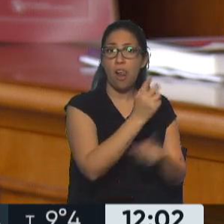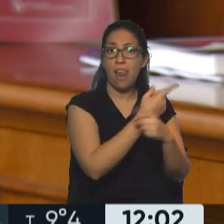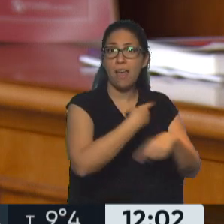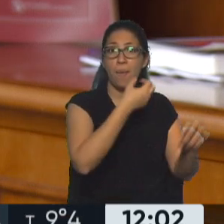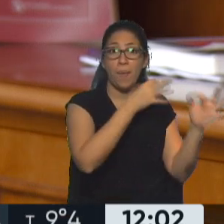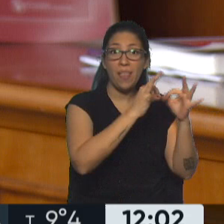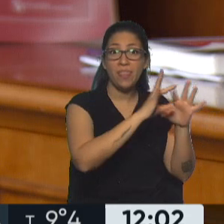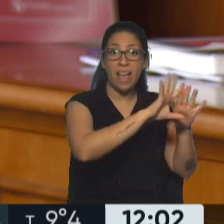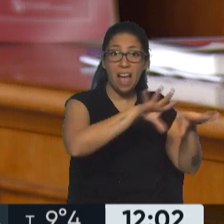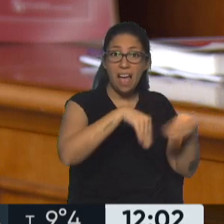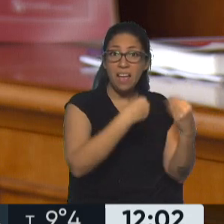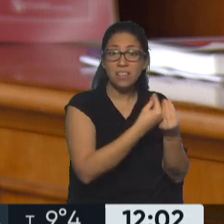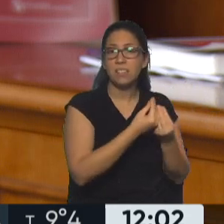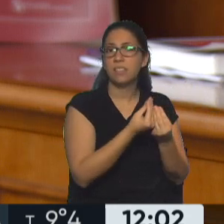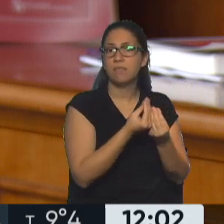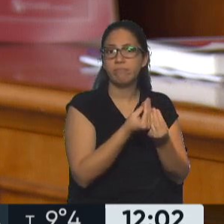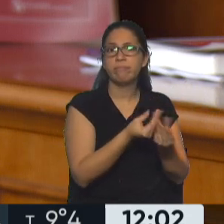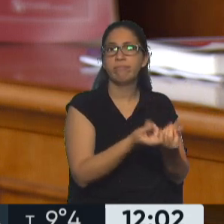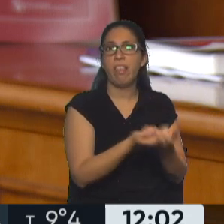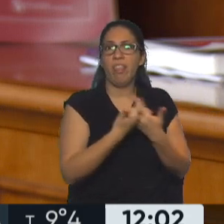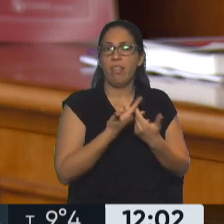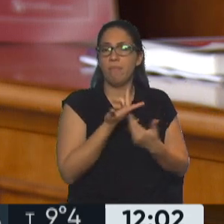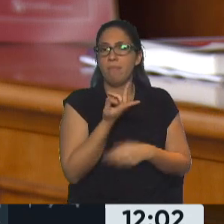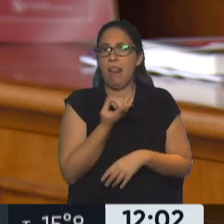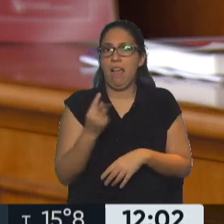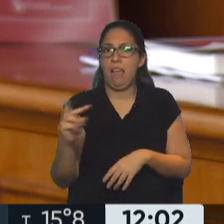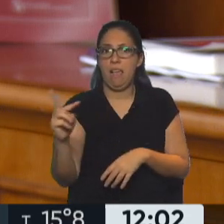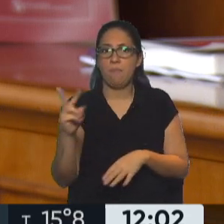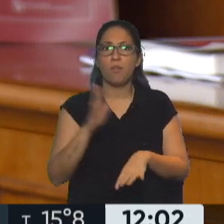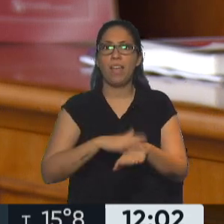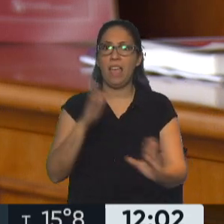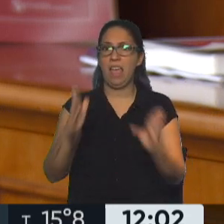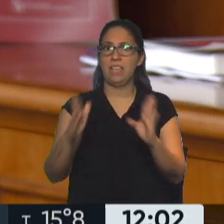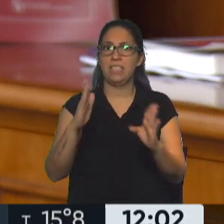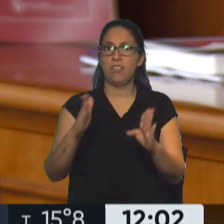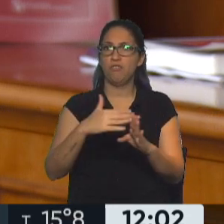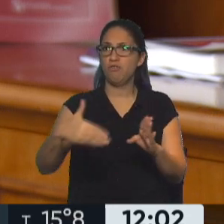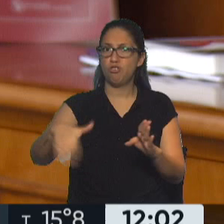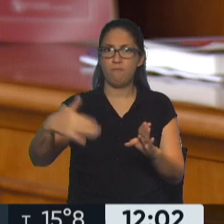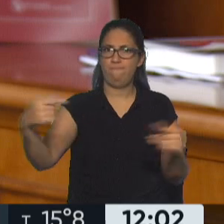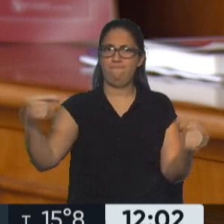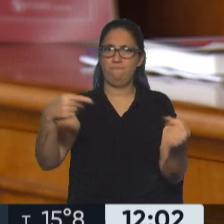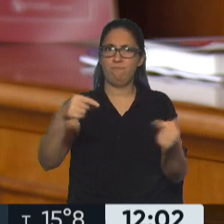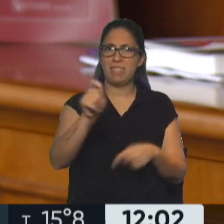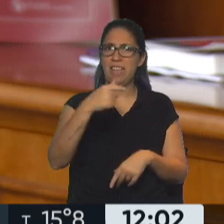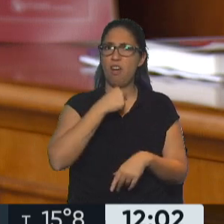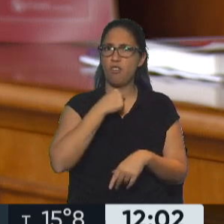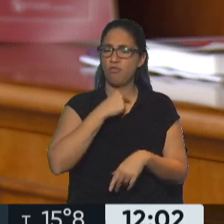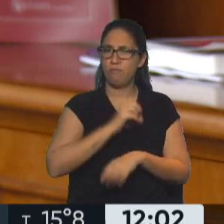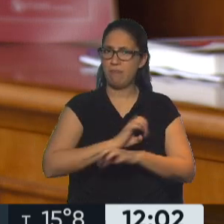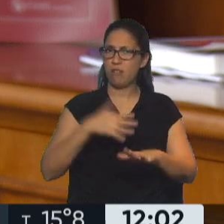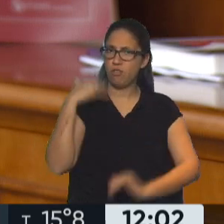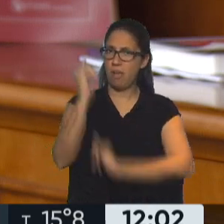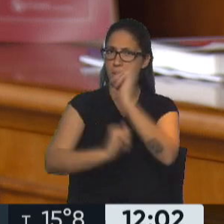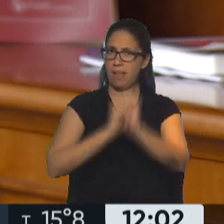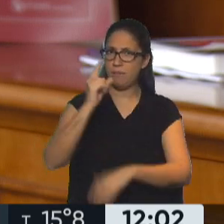lo adelanten y nos permitan atender una estacionalidad que nos está jugando en contra, sobre todo durante el mes de agosto. Algo que venimos explicando.